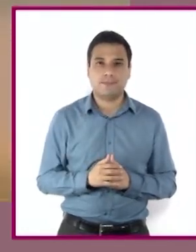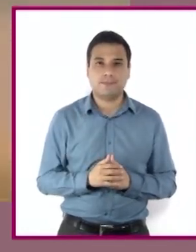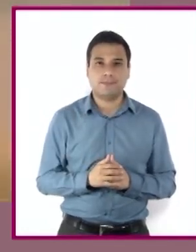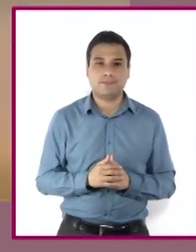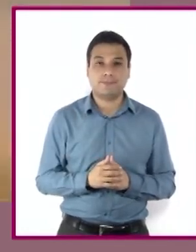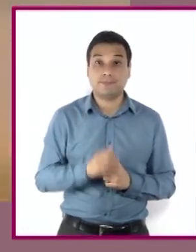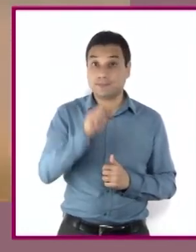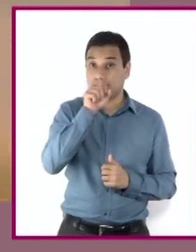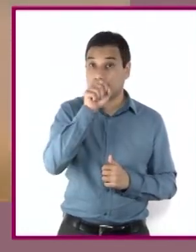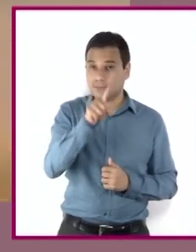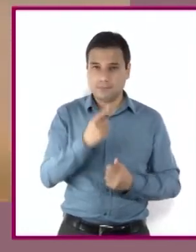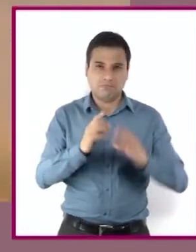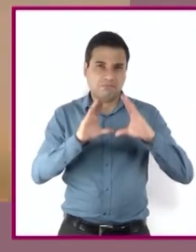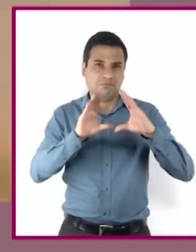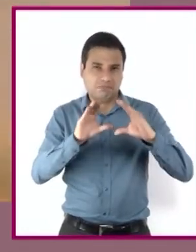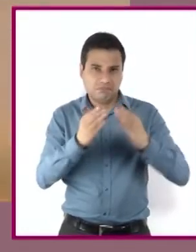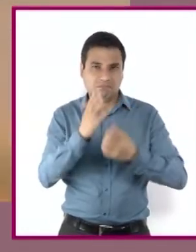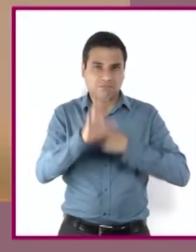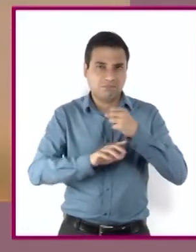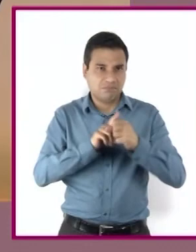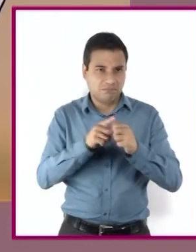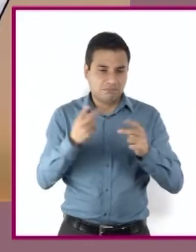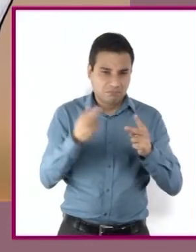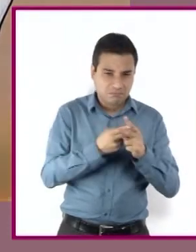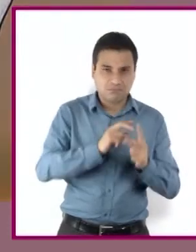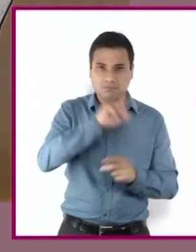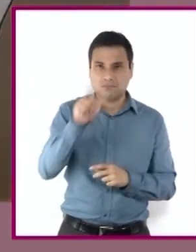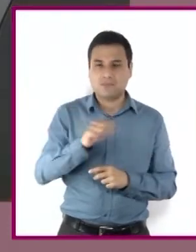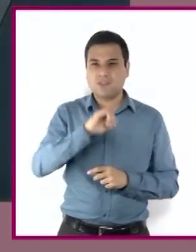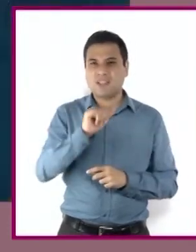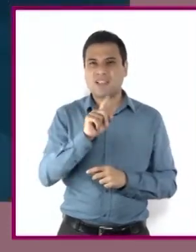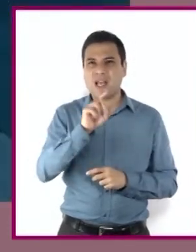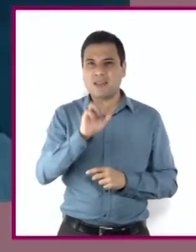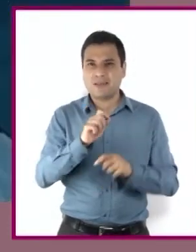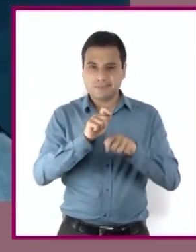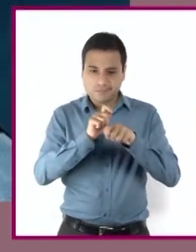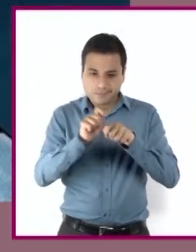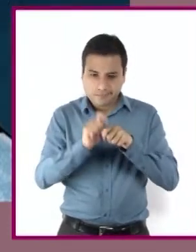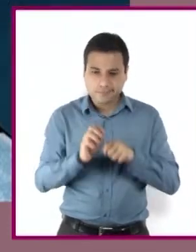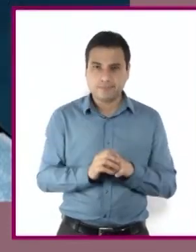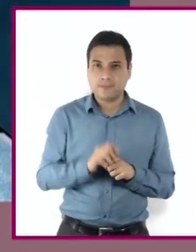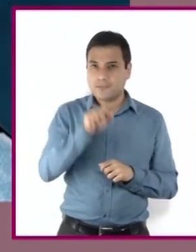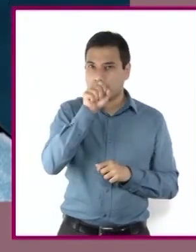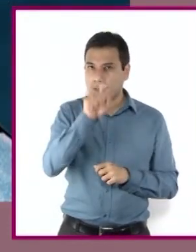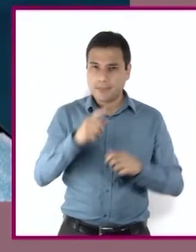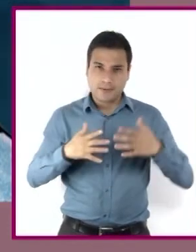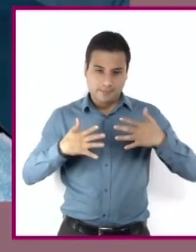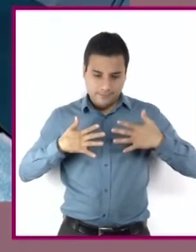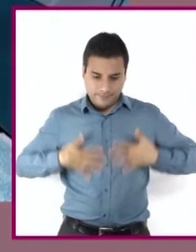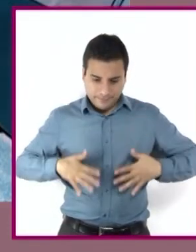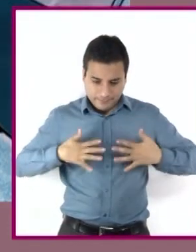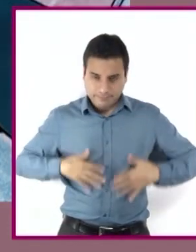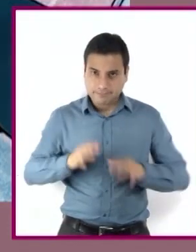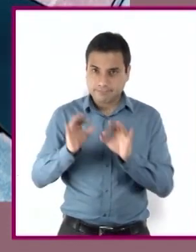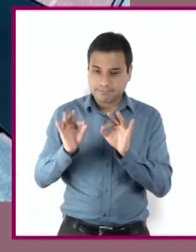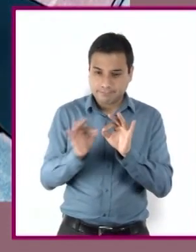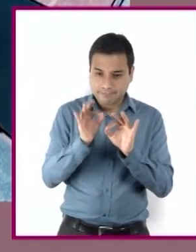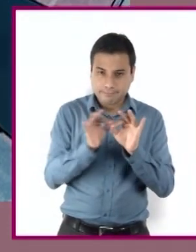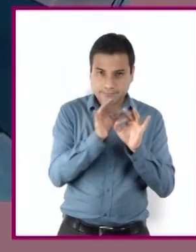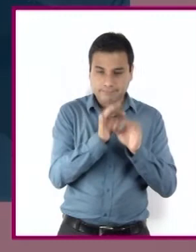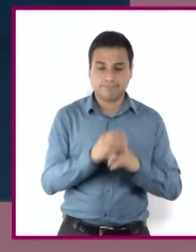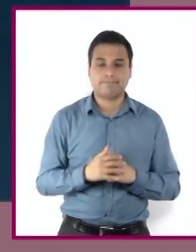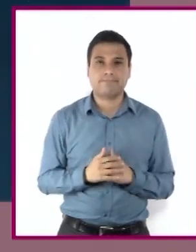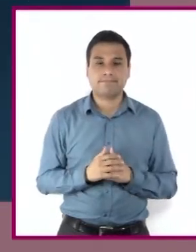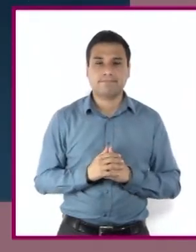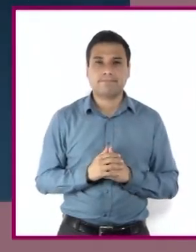También les enseñó a cazar, a pulir la piedra de jade, a tejer las telas policromadas con el algodón milagroso que ya nace con